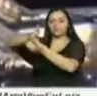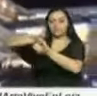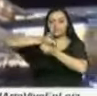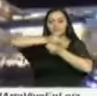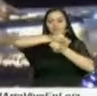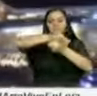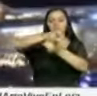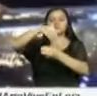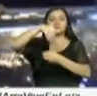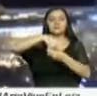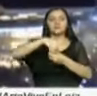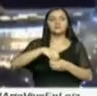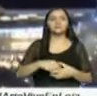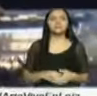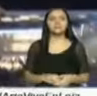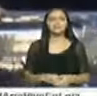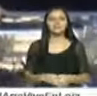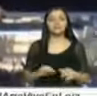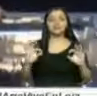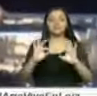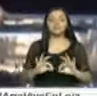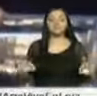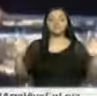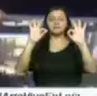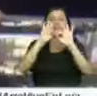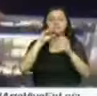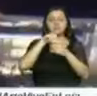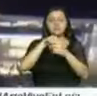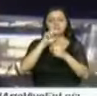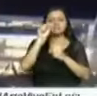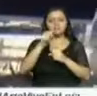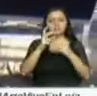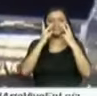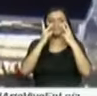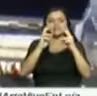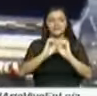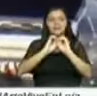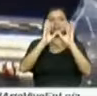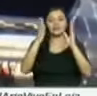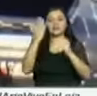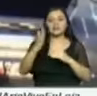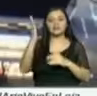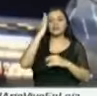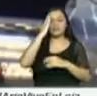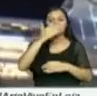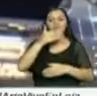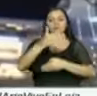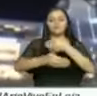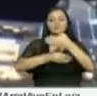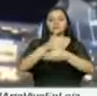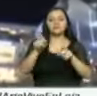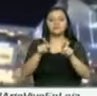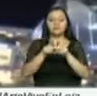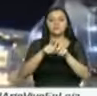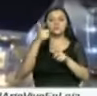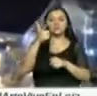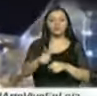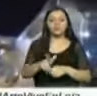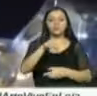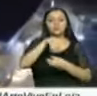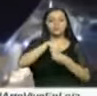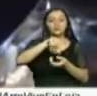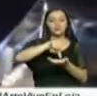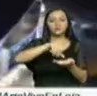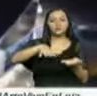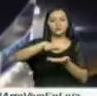de Loja, y es importante que usted también conozca por qué Loja es una